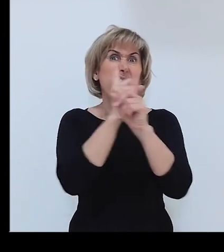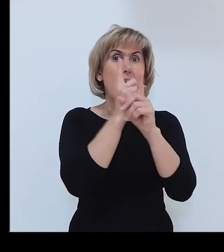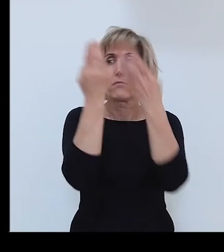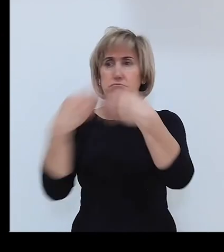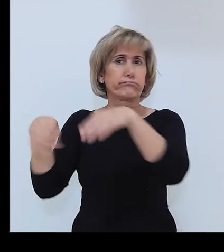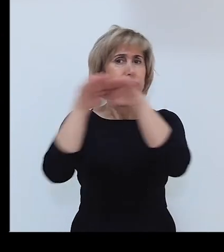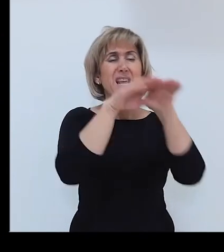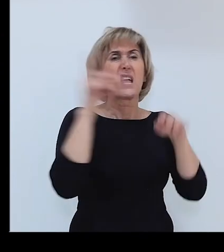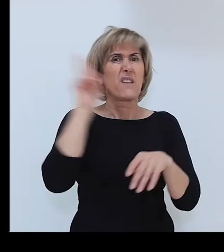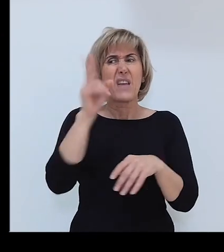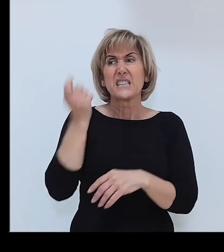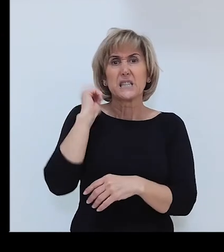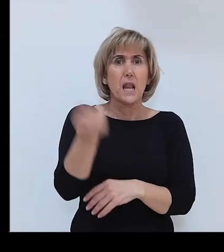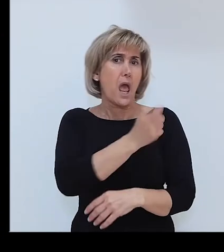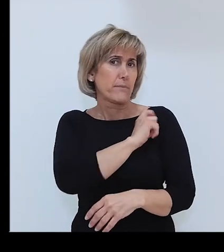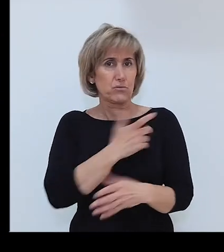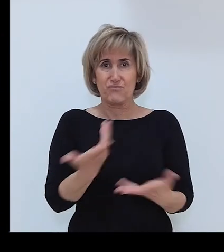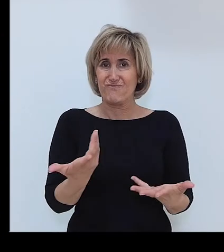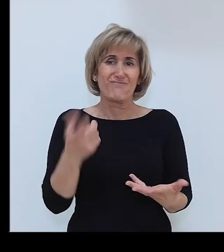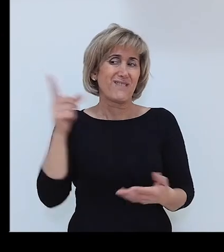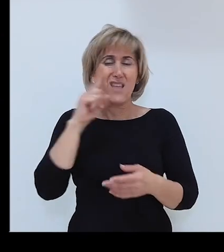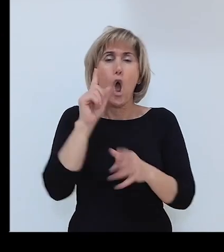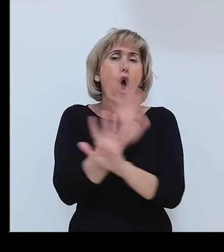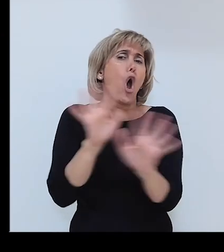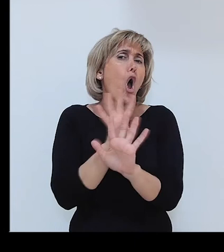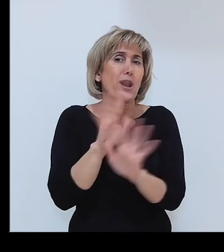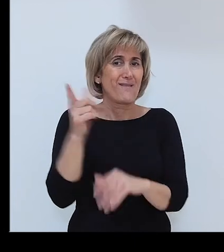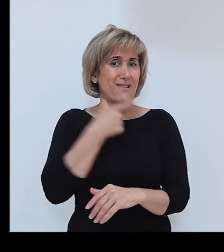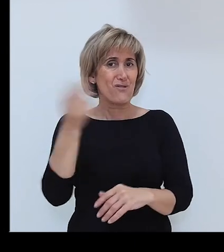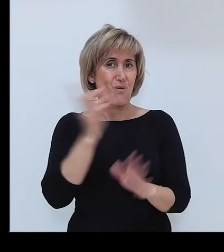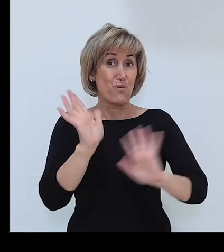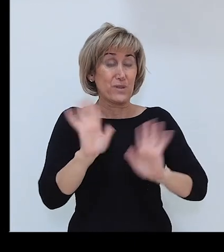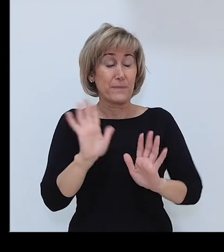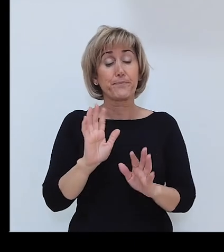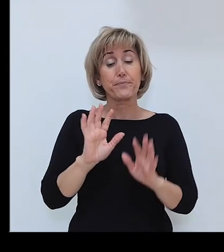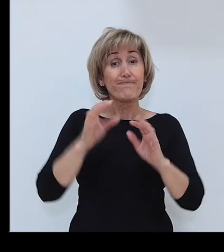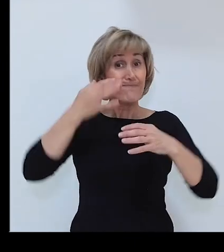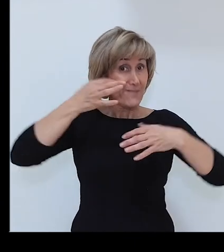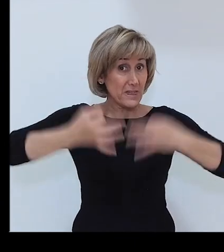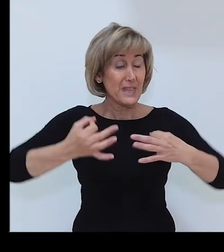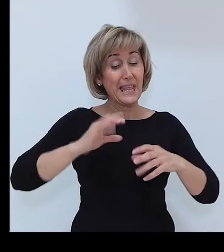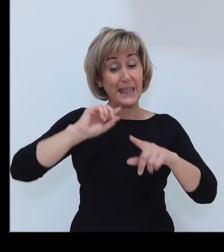ve, pues un espanto. De hecho,